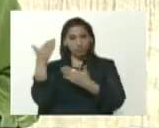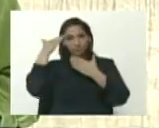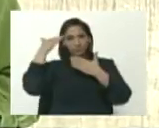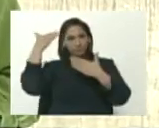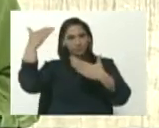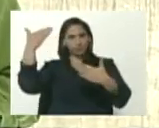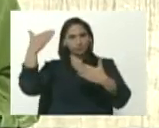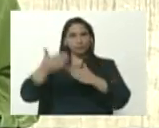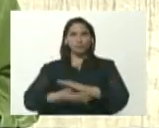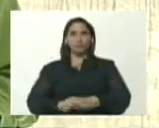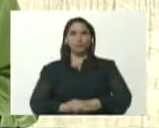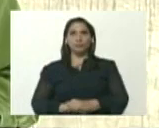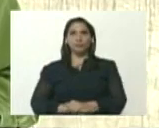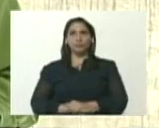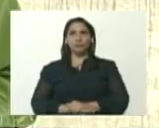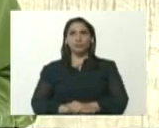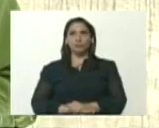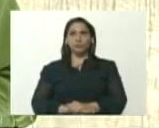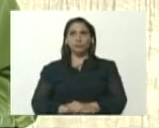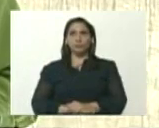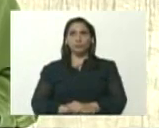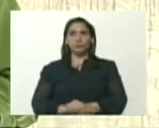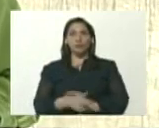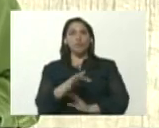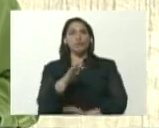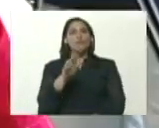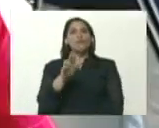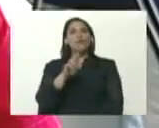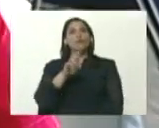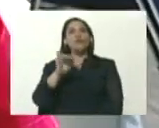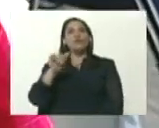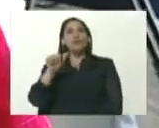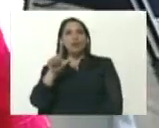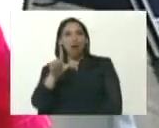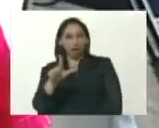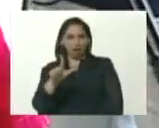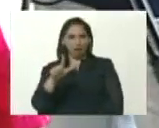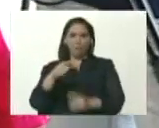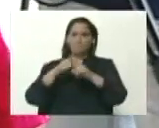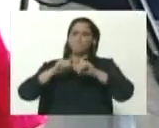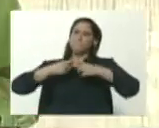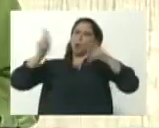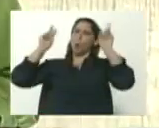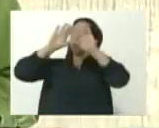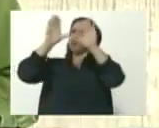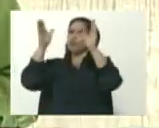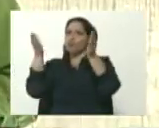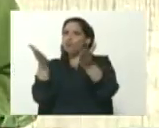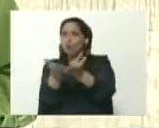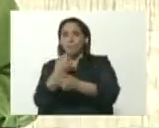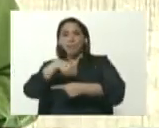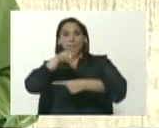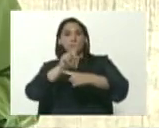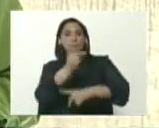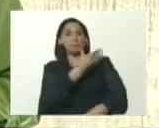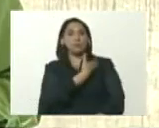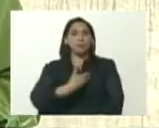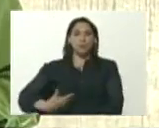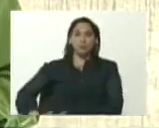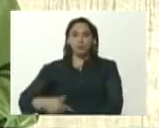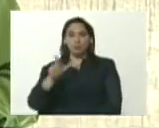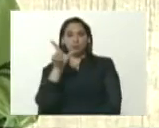del Furrial. De Furrial para el mundo, primer vicepresidente del